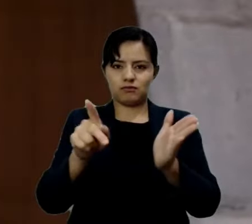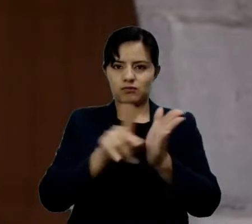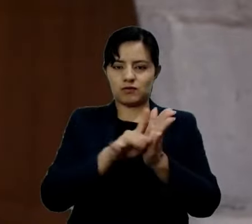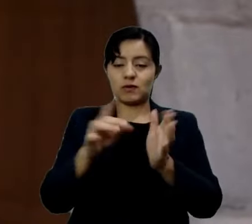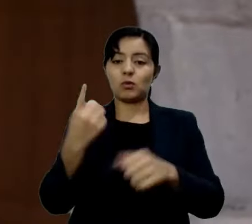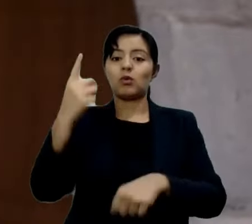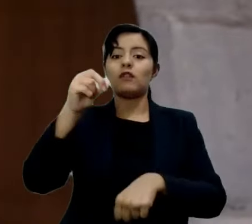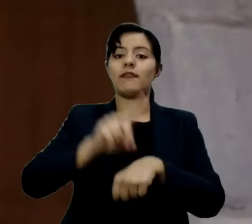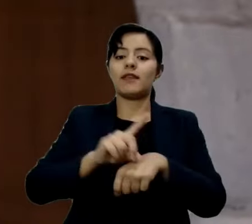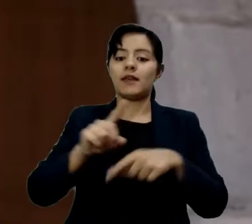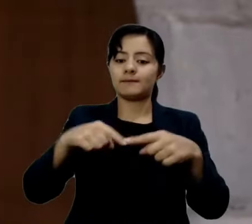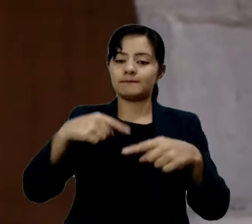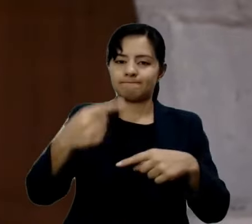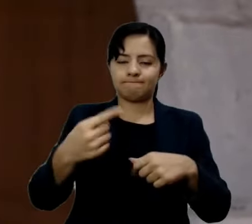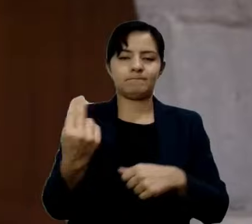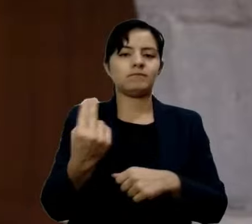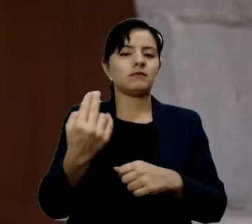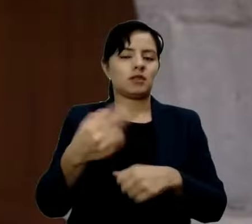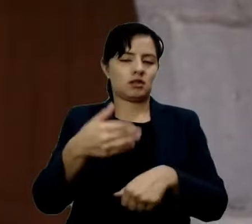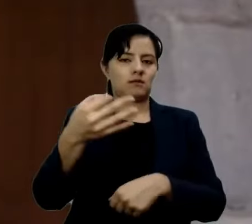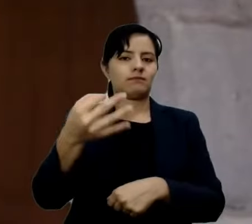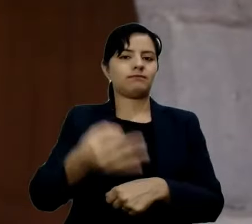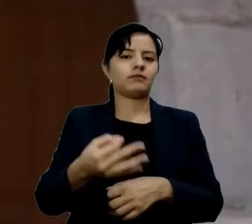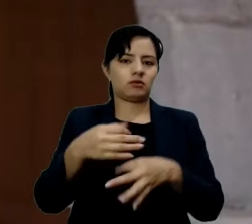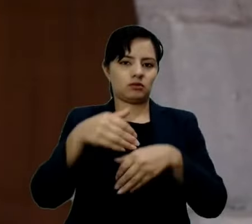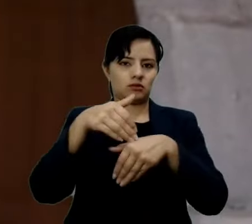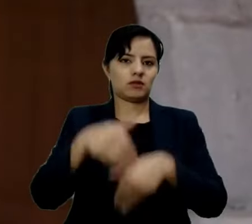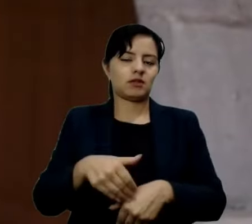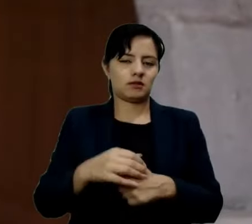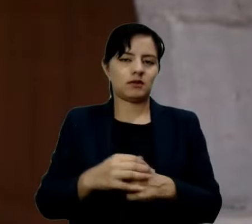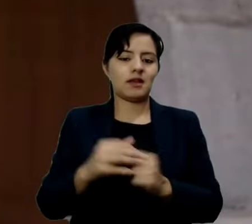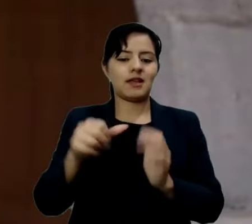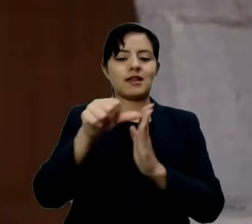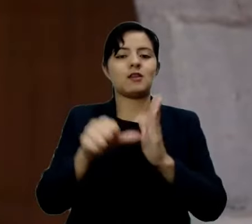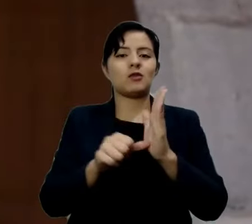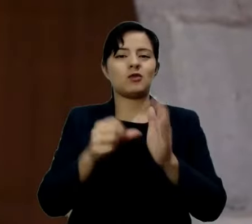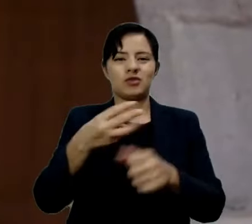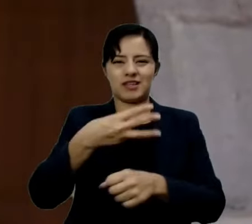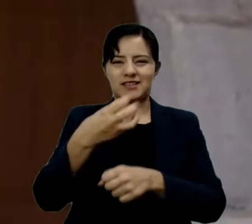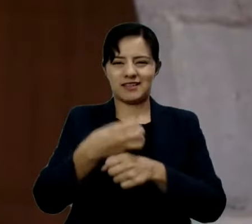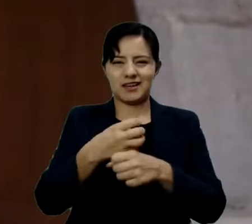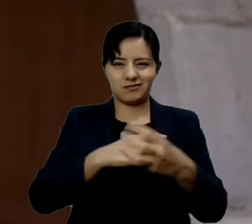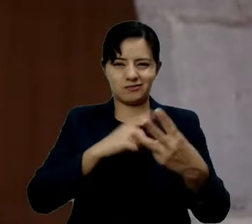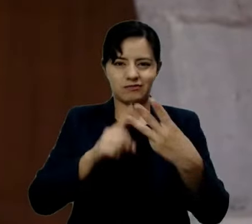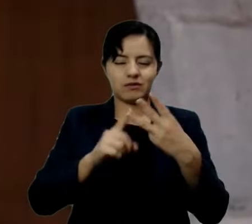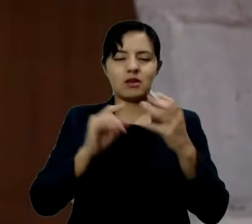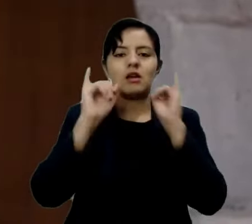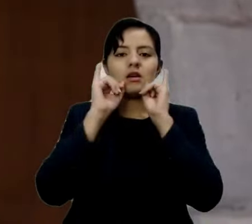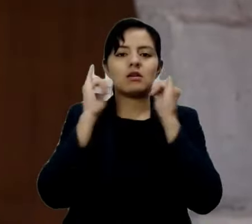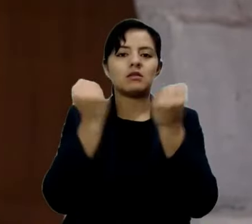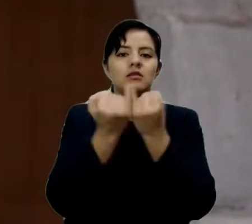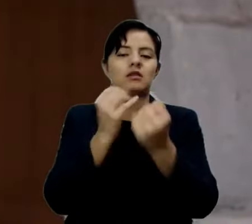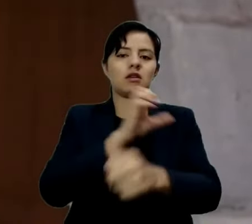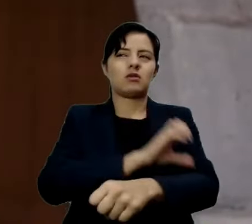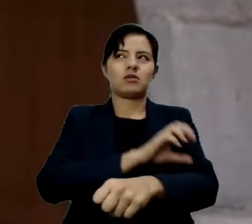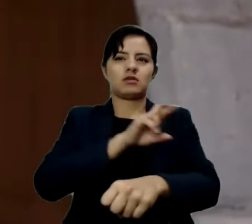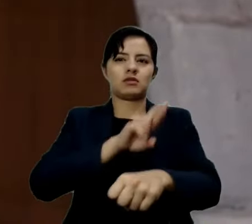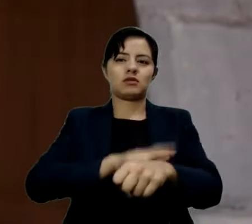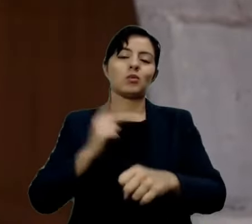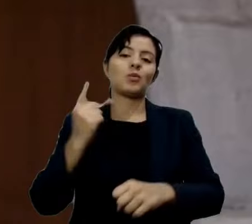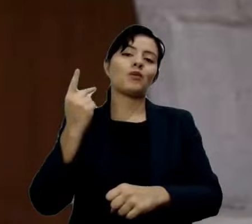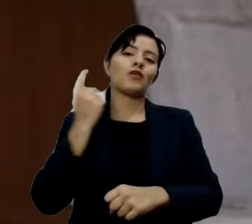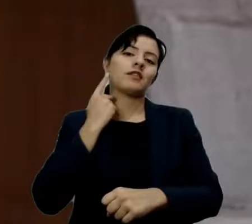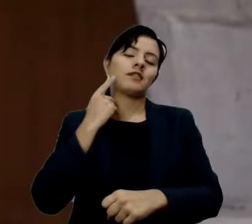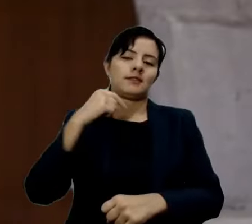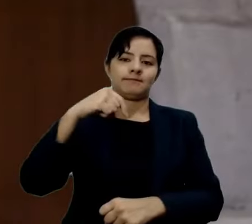gaceta de gobierno artículo tercero la junta de coordinación política de la honorable